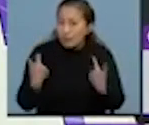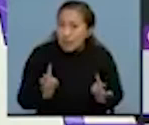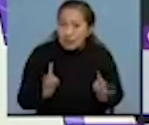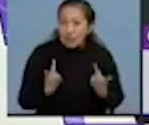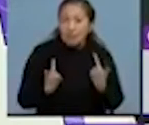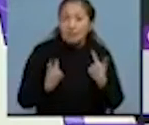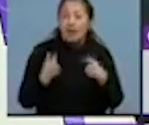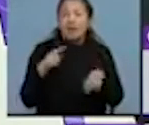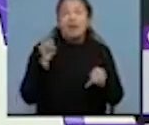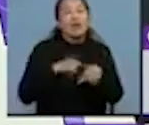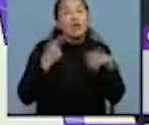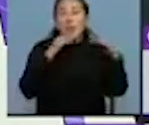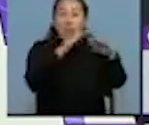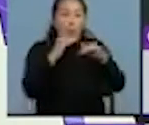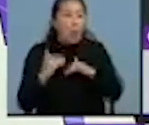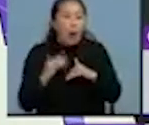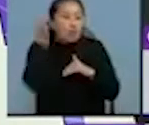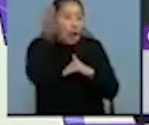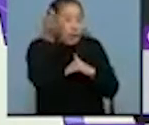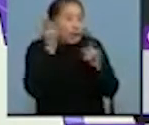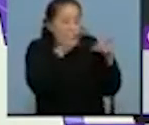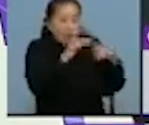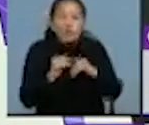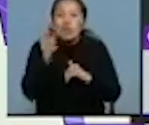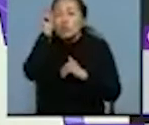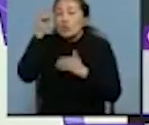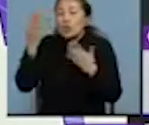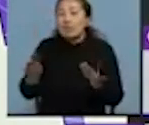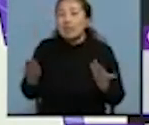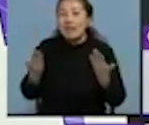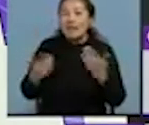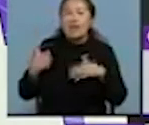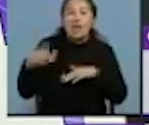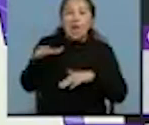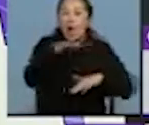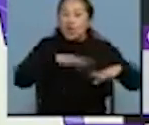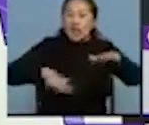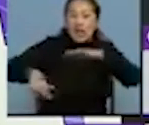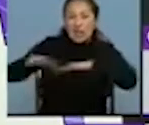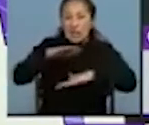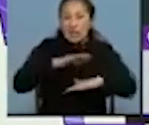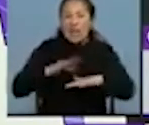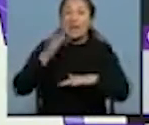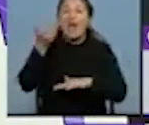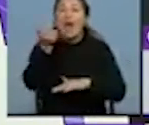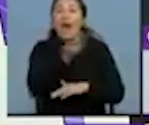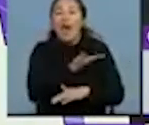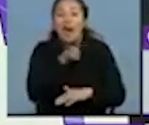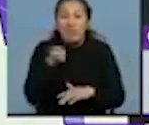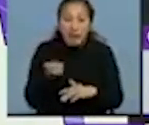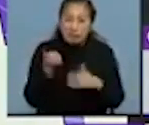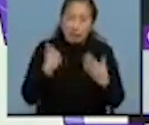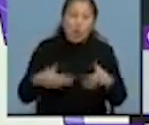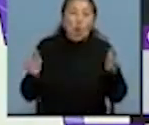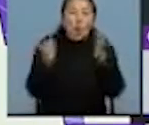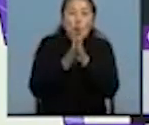y bueno, me decías que también fue lo mismo Sudáfrica. Sí, esto es una idea de montar el SAF AFA Point, es una idea de la AFA y de la Superliga en conjunto,